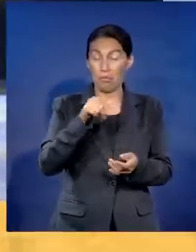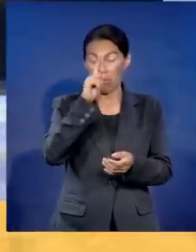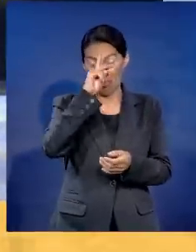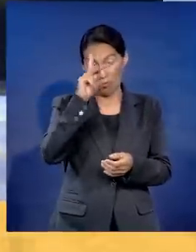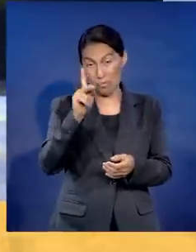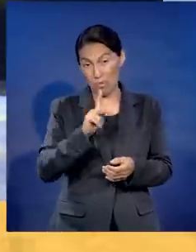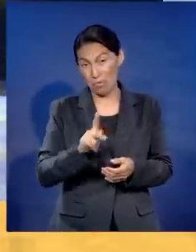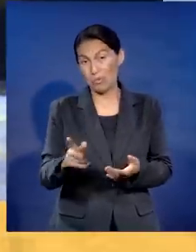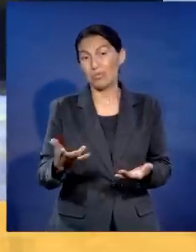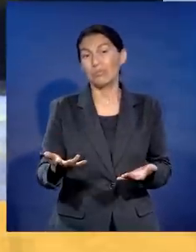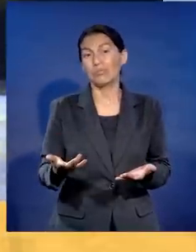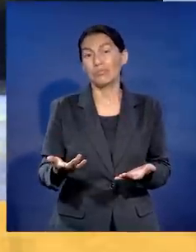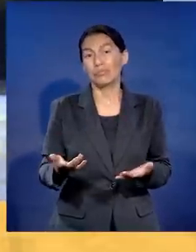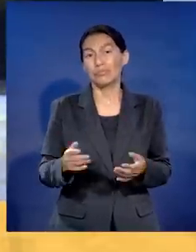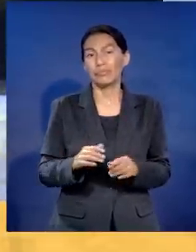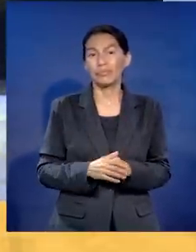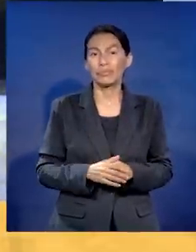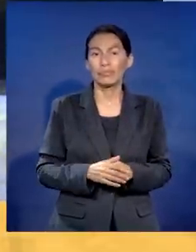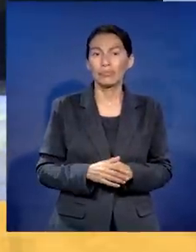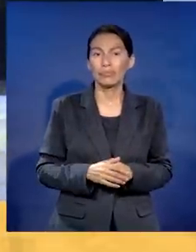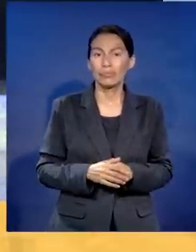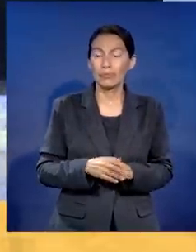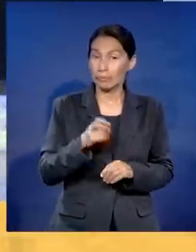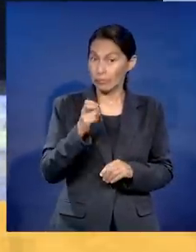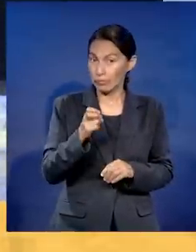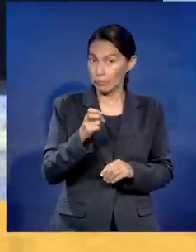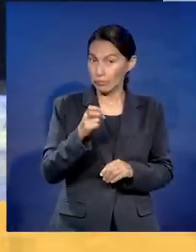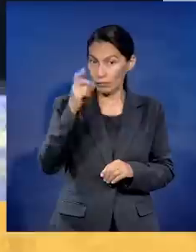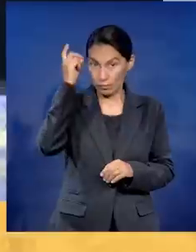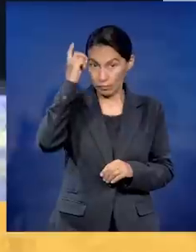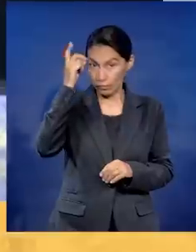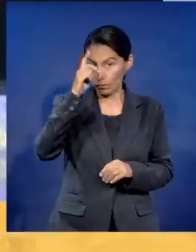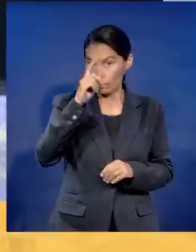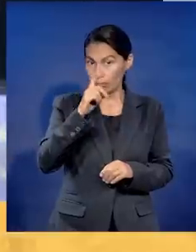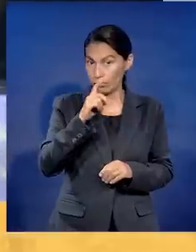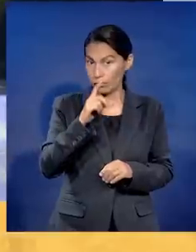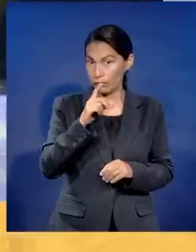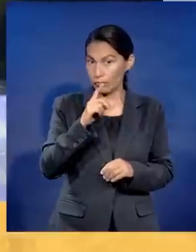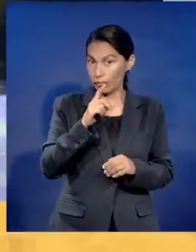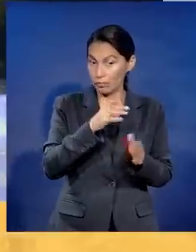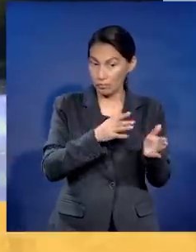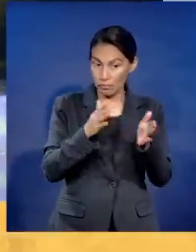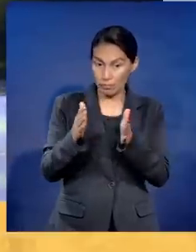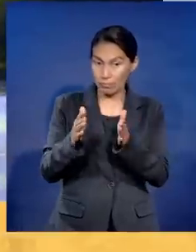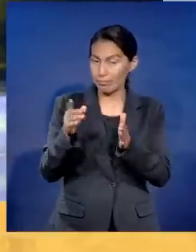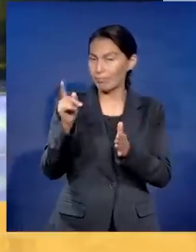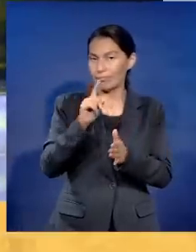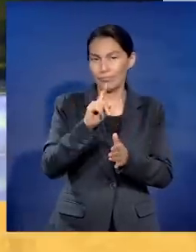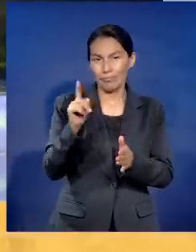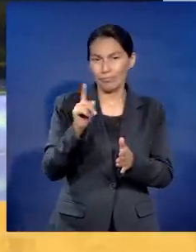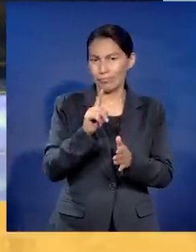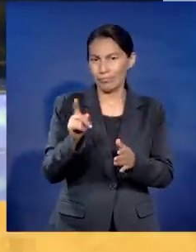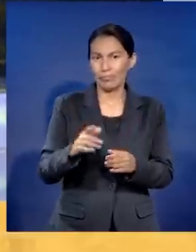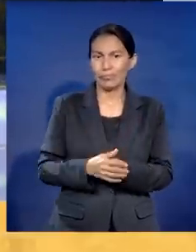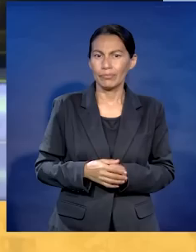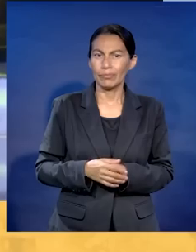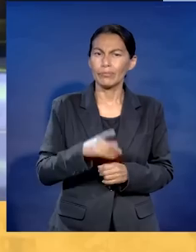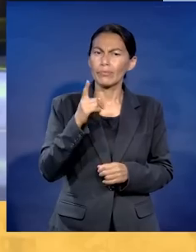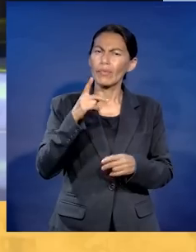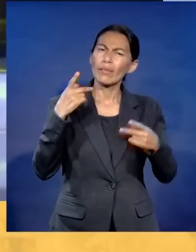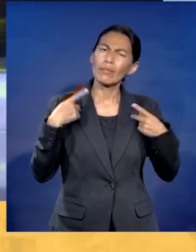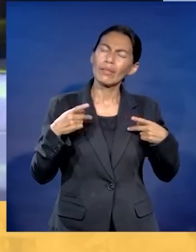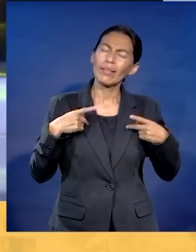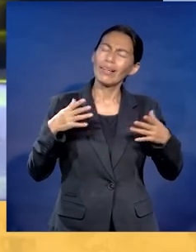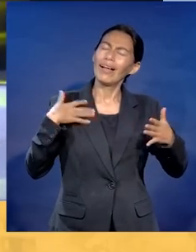se pone peor la cosa. Mejor no nos casamos. Pero no es ese el plan de Dios. Algo tiene que pasar de